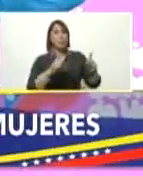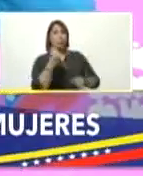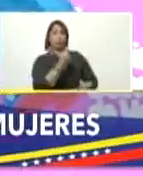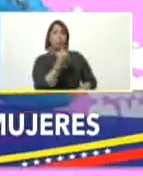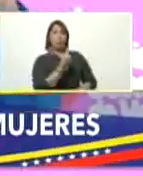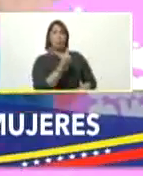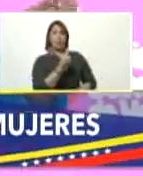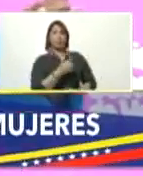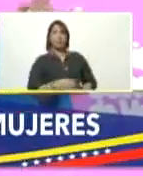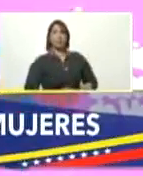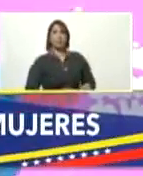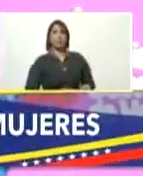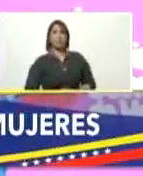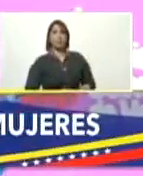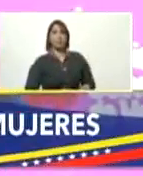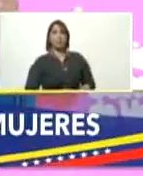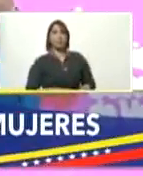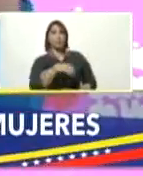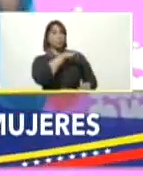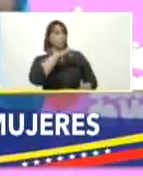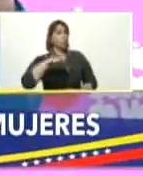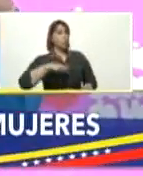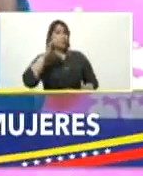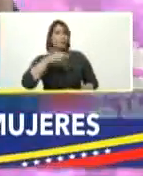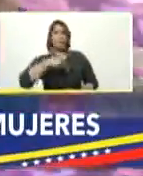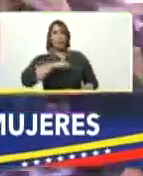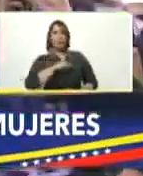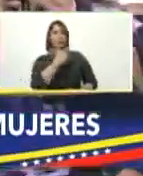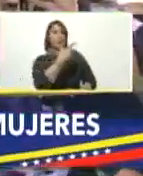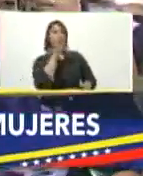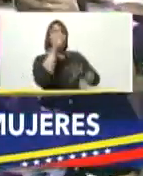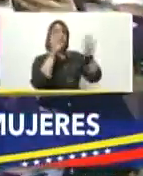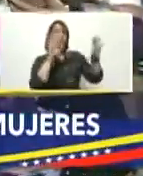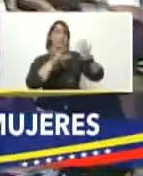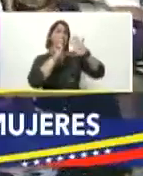solamente eso, sino que estamos entre los tres países